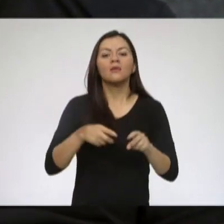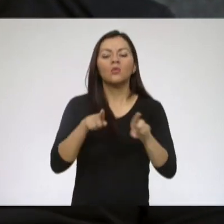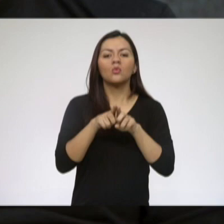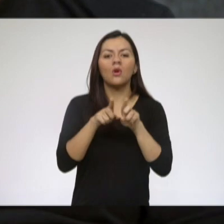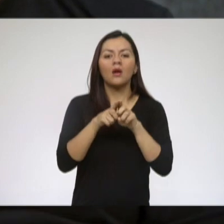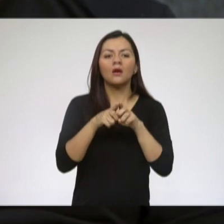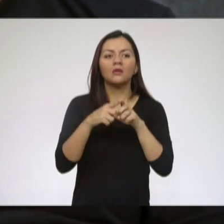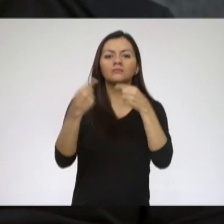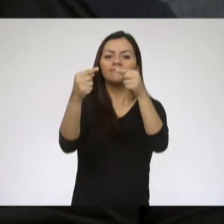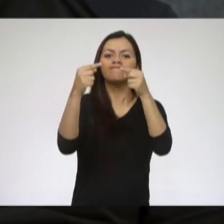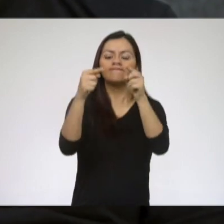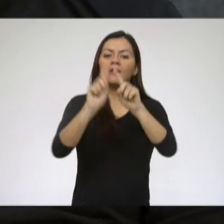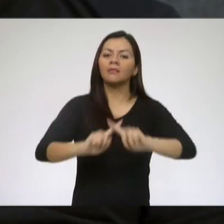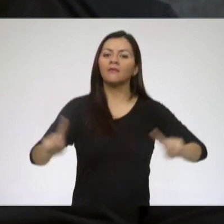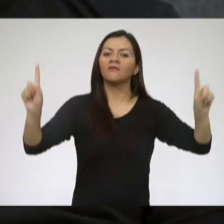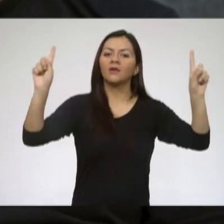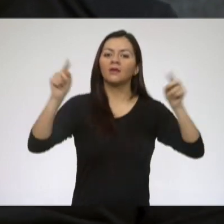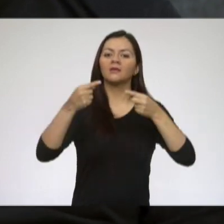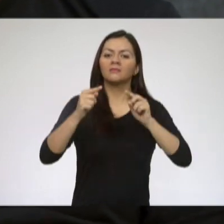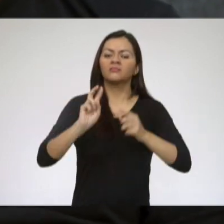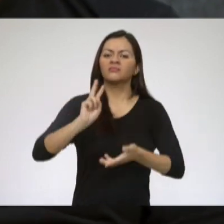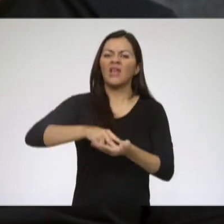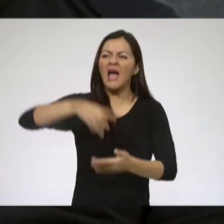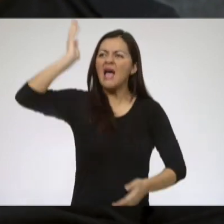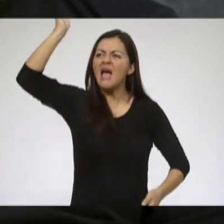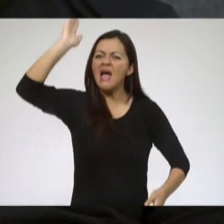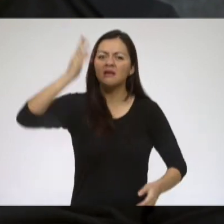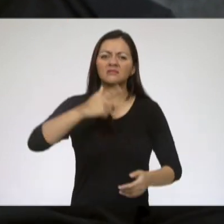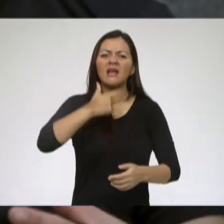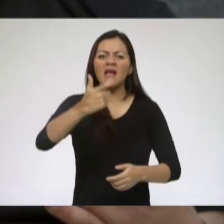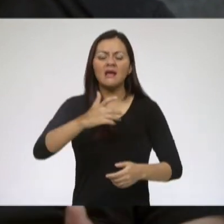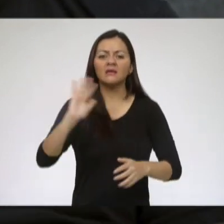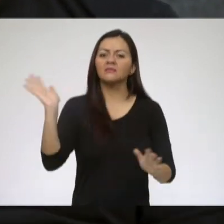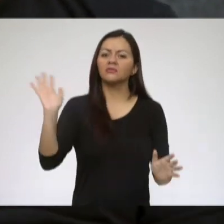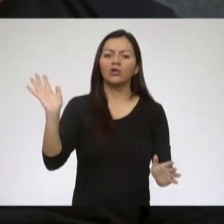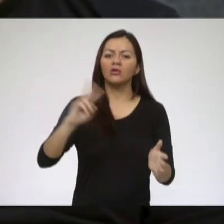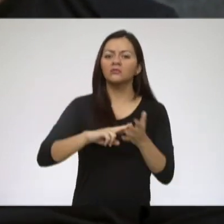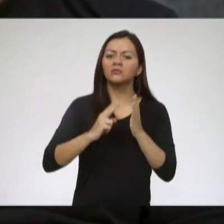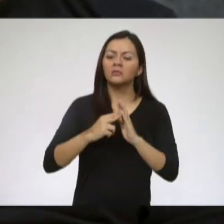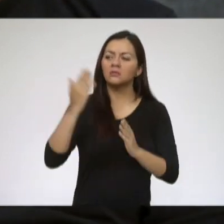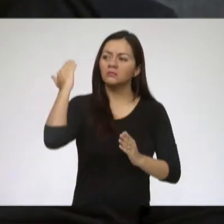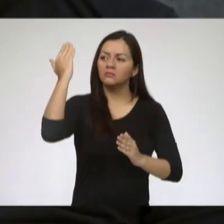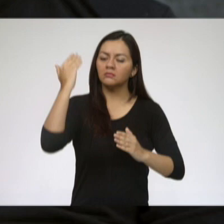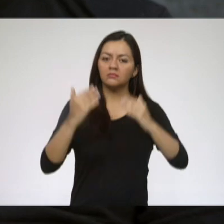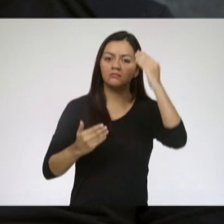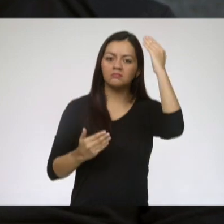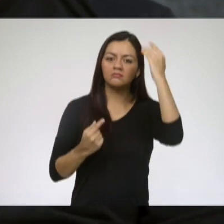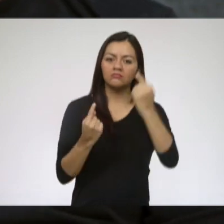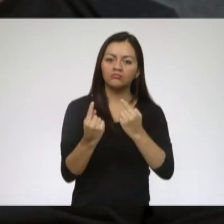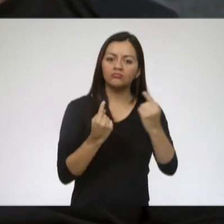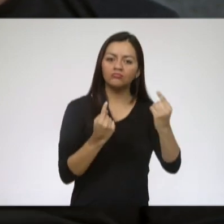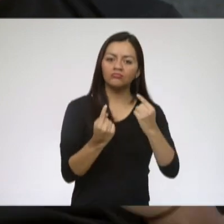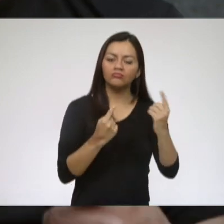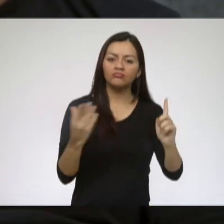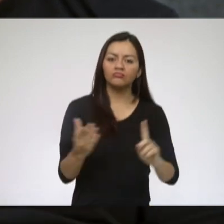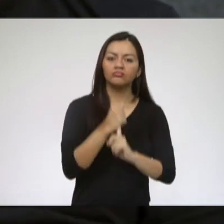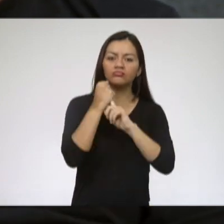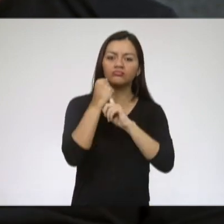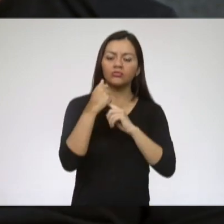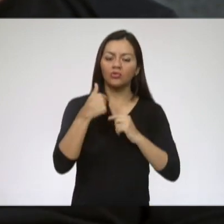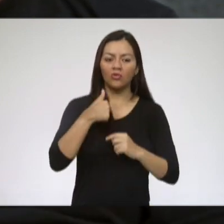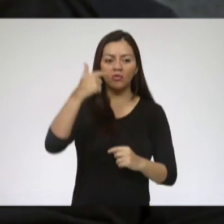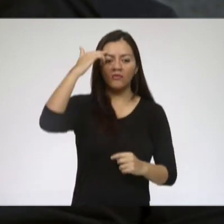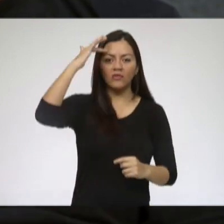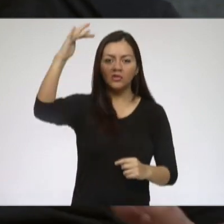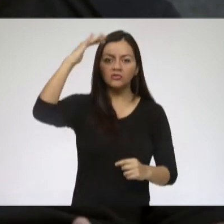forma de pelear, o sea, no pararte y gritar y hacerte sobrevalir capaz sobre la fuerza o sobre gritos, sino ya con tu manera de